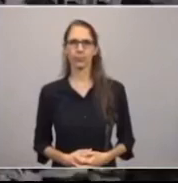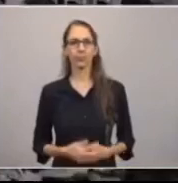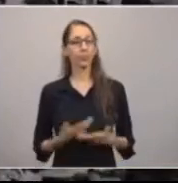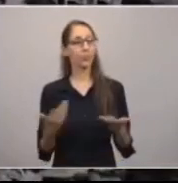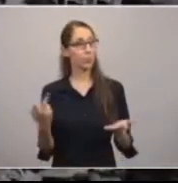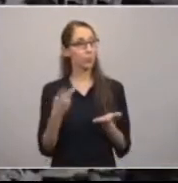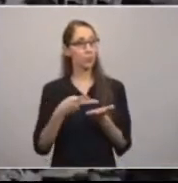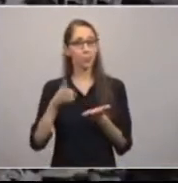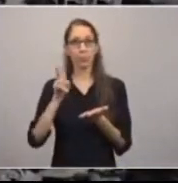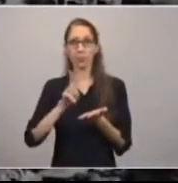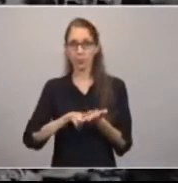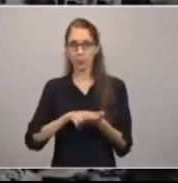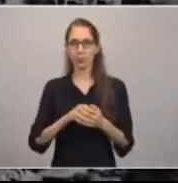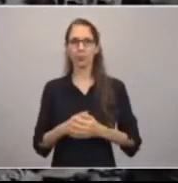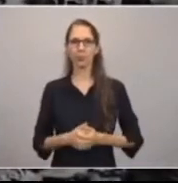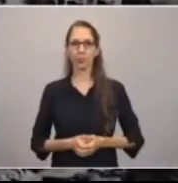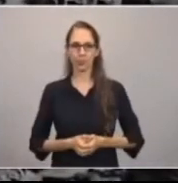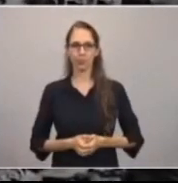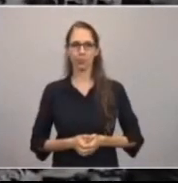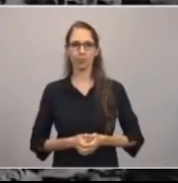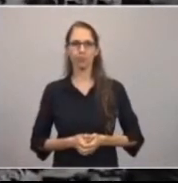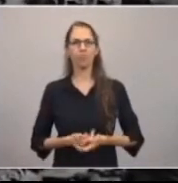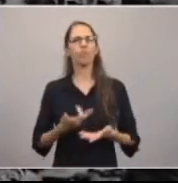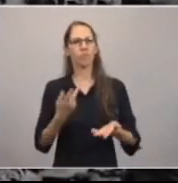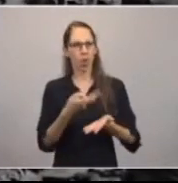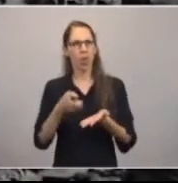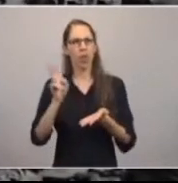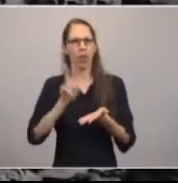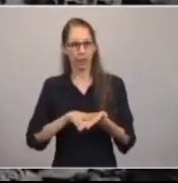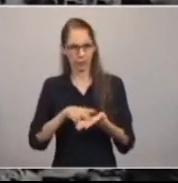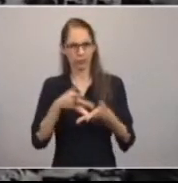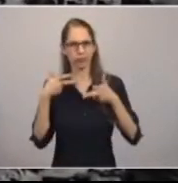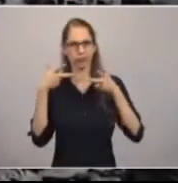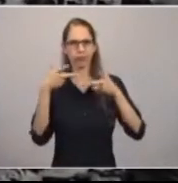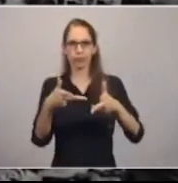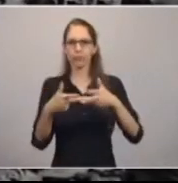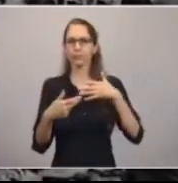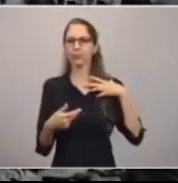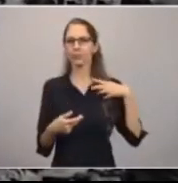De nuevo para refutar, a ver, yo siendo economista podría